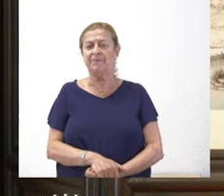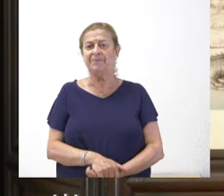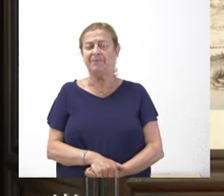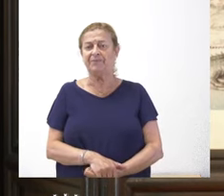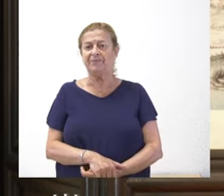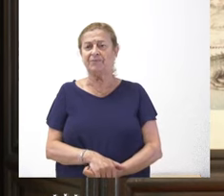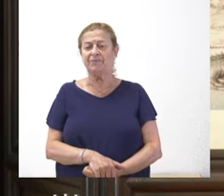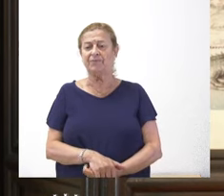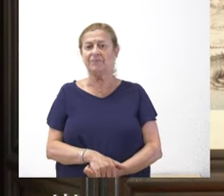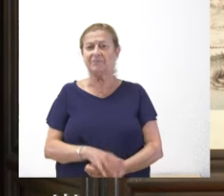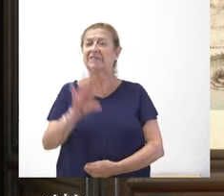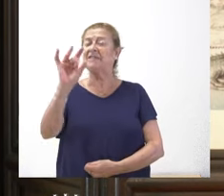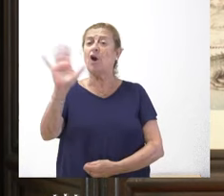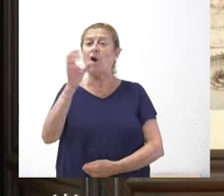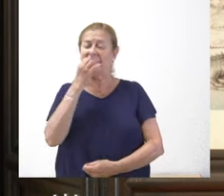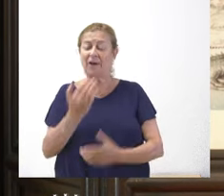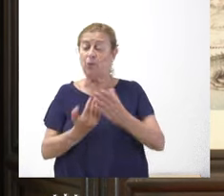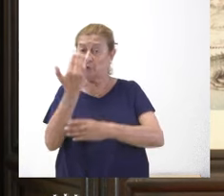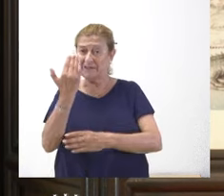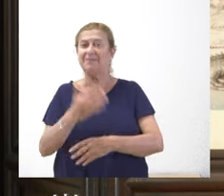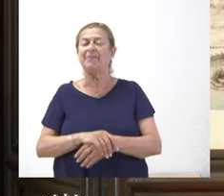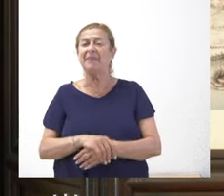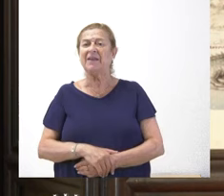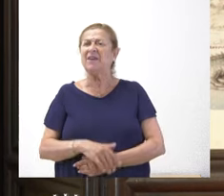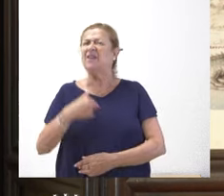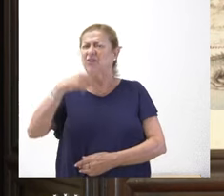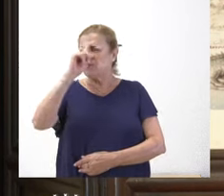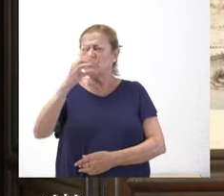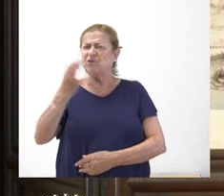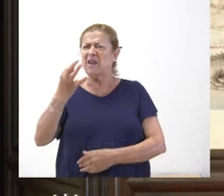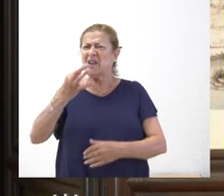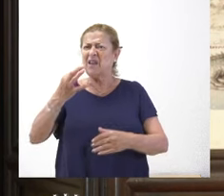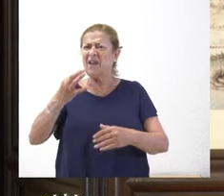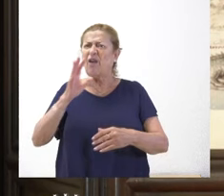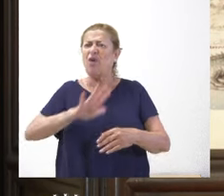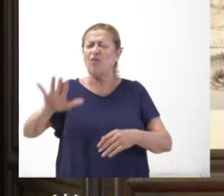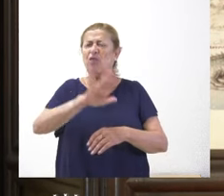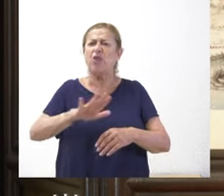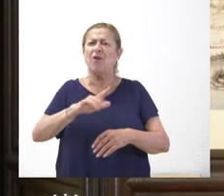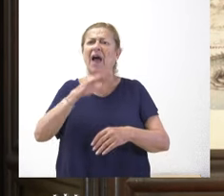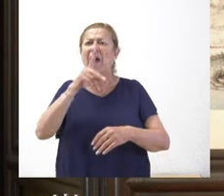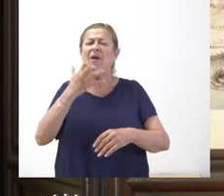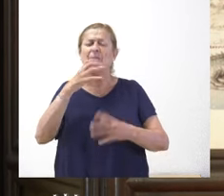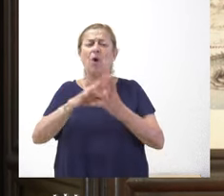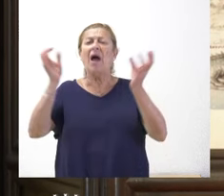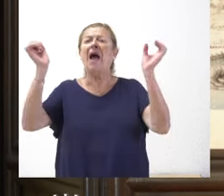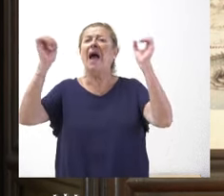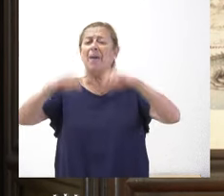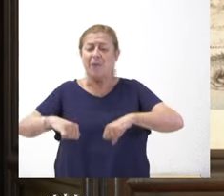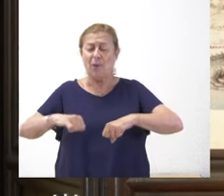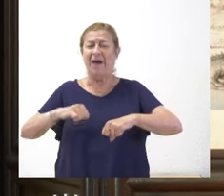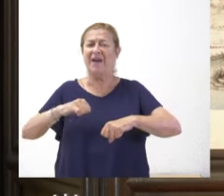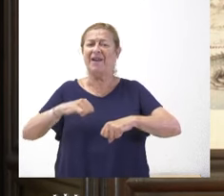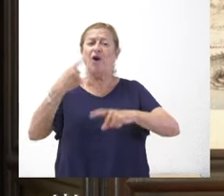hoy sí Hola qué tal Muy buenos días No sé a qué bancada va a mirar su formación a la hora de aprobar los